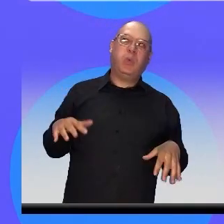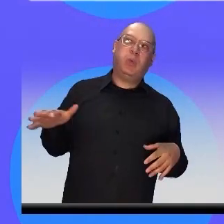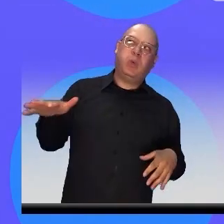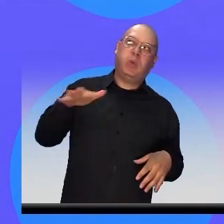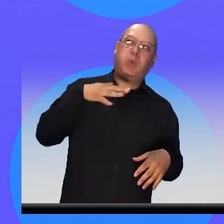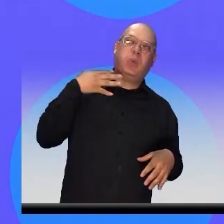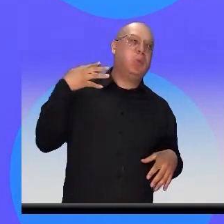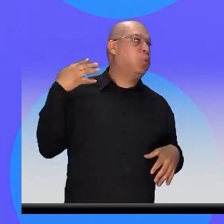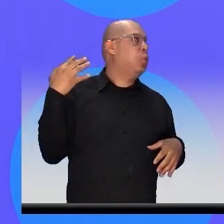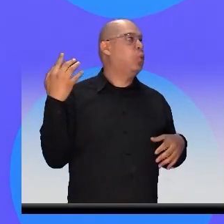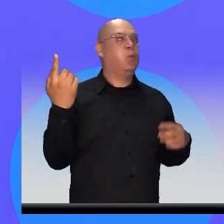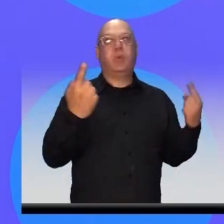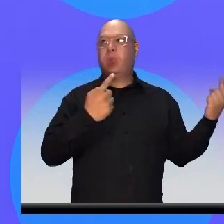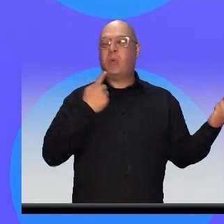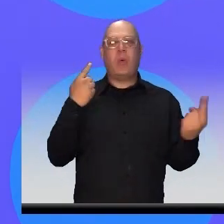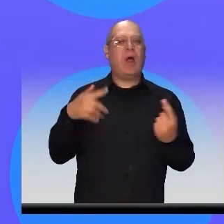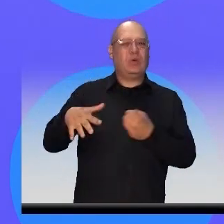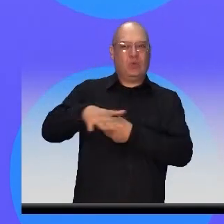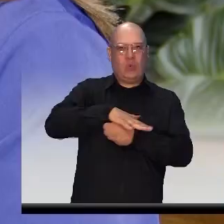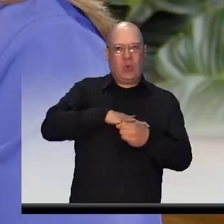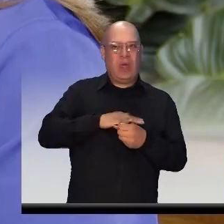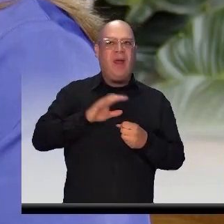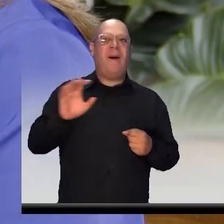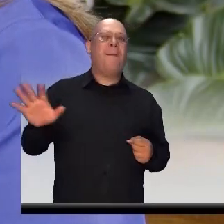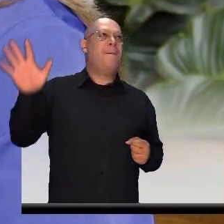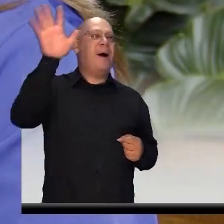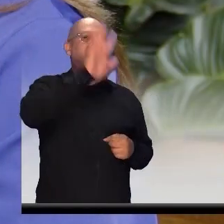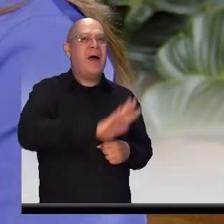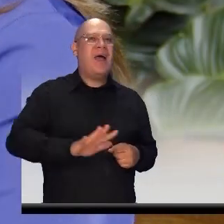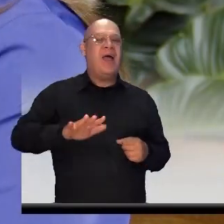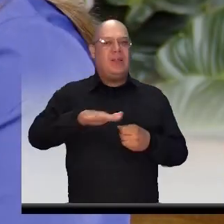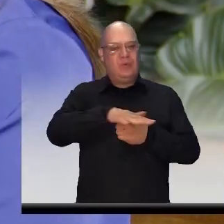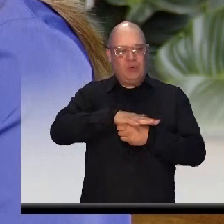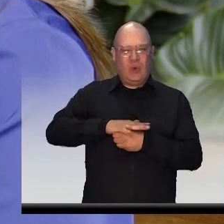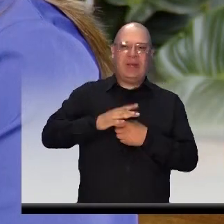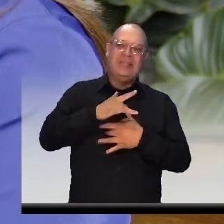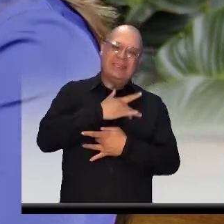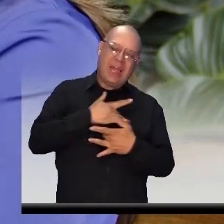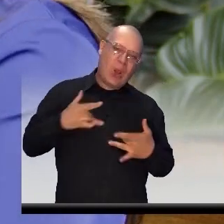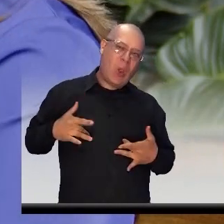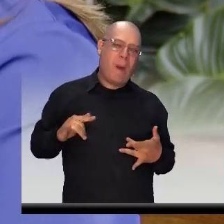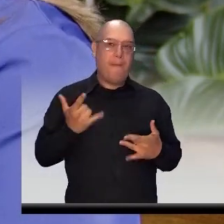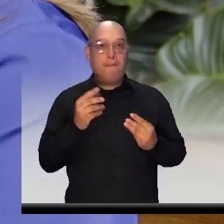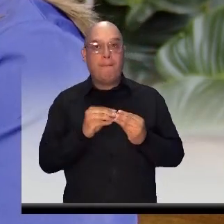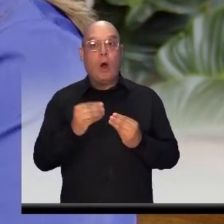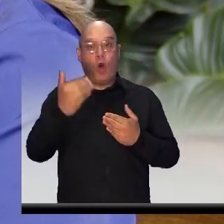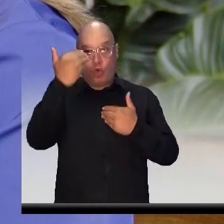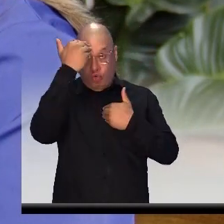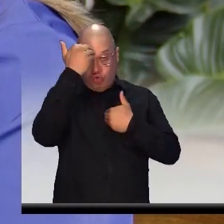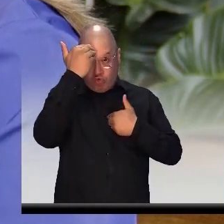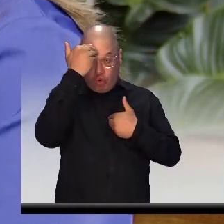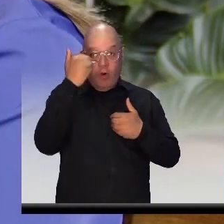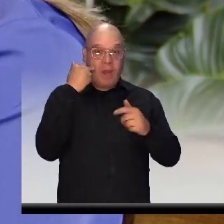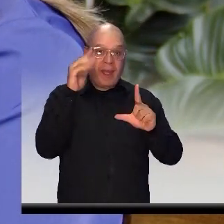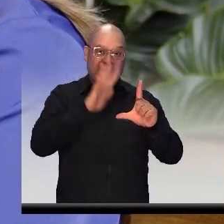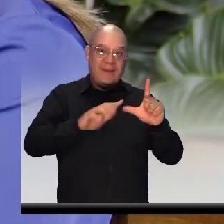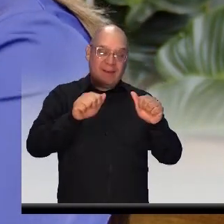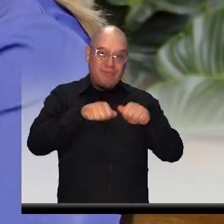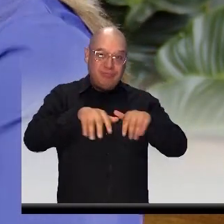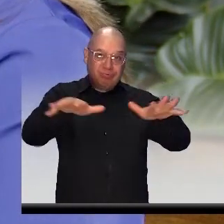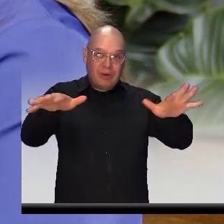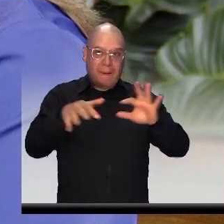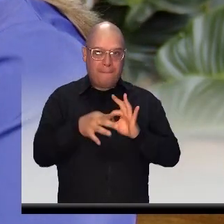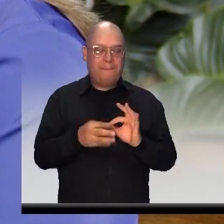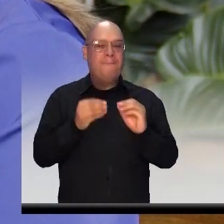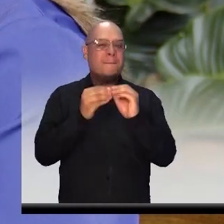climático en nuestra ciudad, en nuestro país, en nuestra salud. Entonces, conciencia y no se pierdan el podcast. Y también les voy a dejar